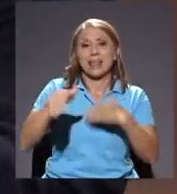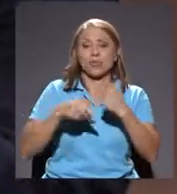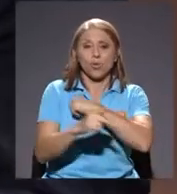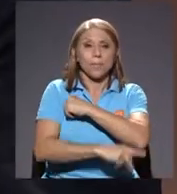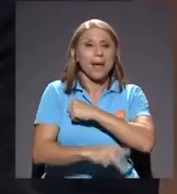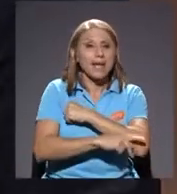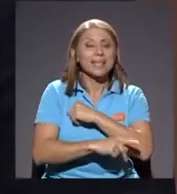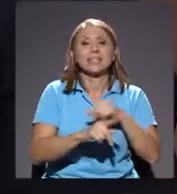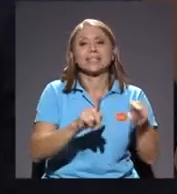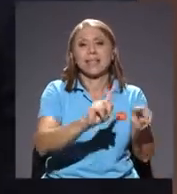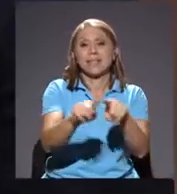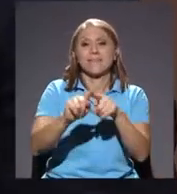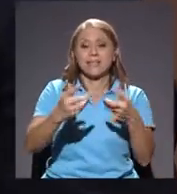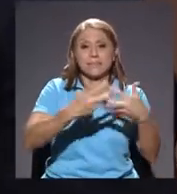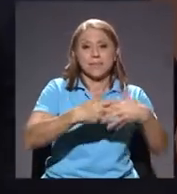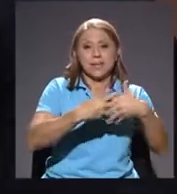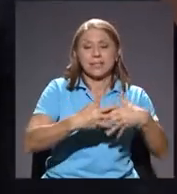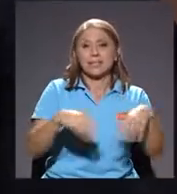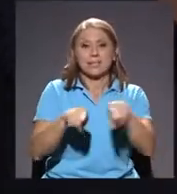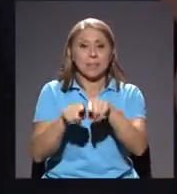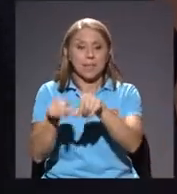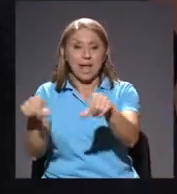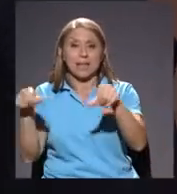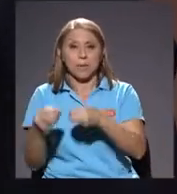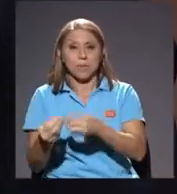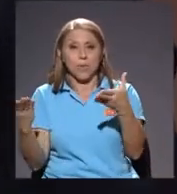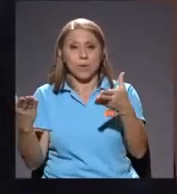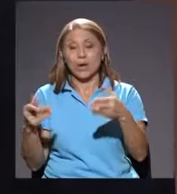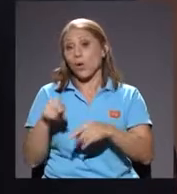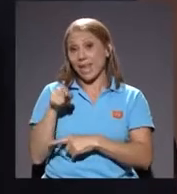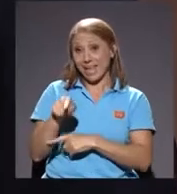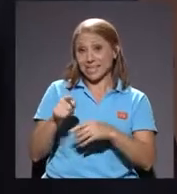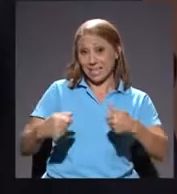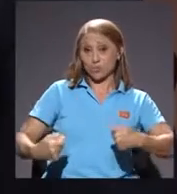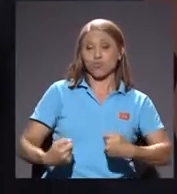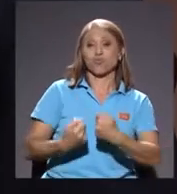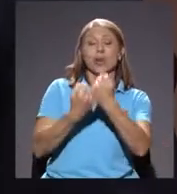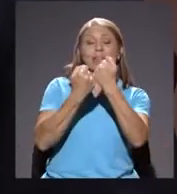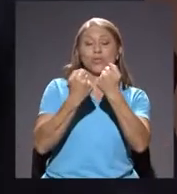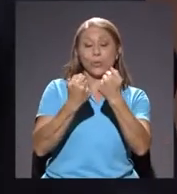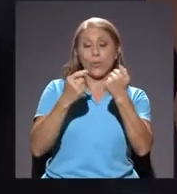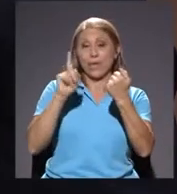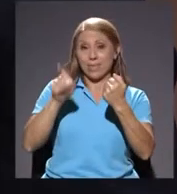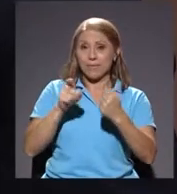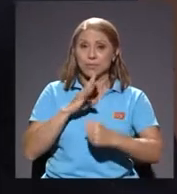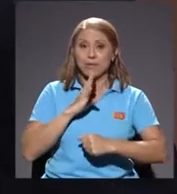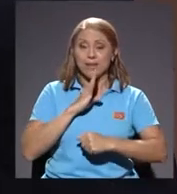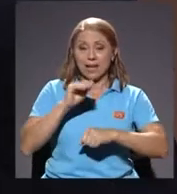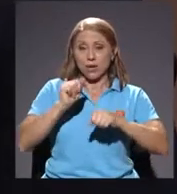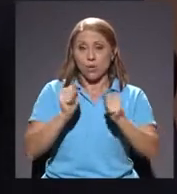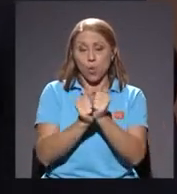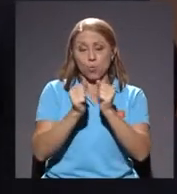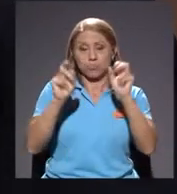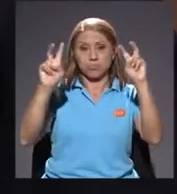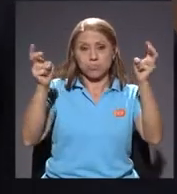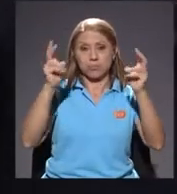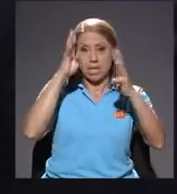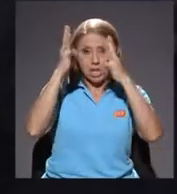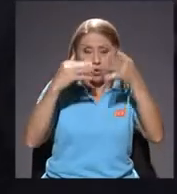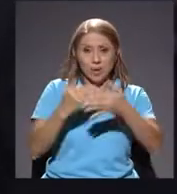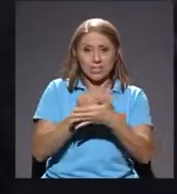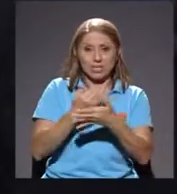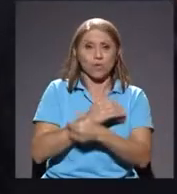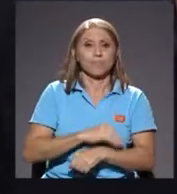las empresas y en el sector público y eso es un reto que en materia de innovación también tenemos que hablar en materia de financiamiento